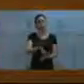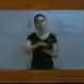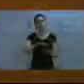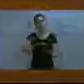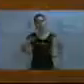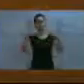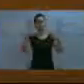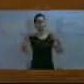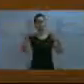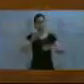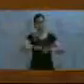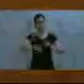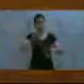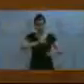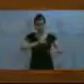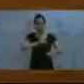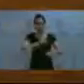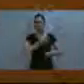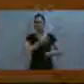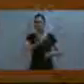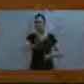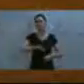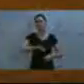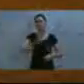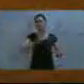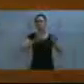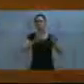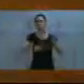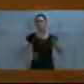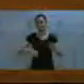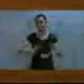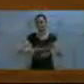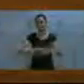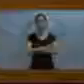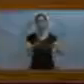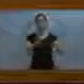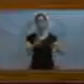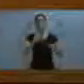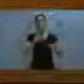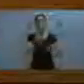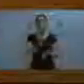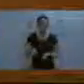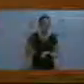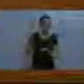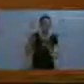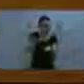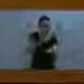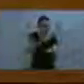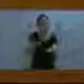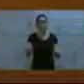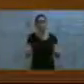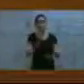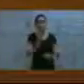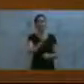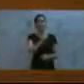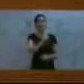ayuntamientos, delante de los empresarios, delante del Gobierno de Asturias, expresar estas dudas que tienen. Y entonces pedirles ahí información, por ejemplo, de por